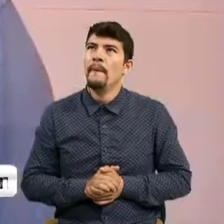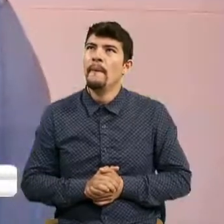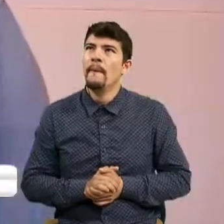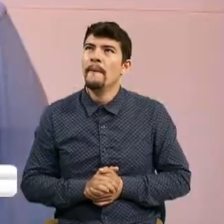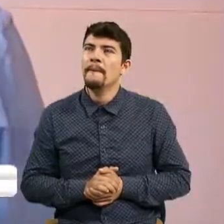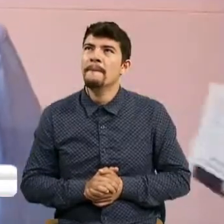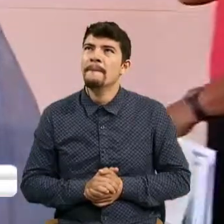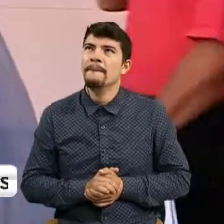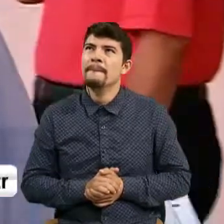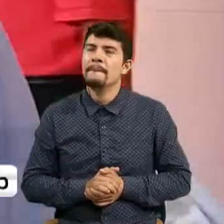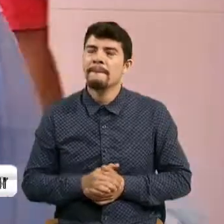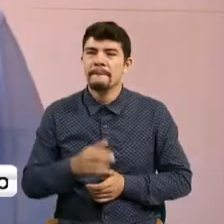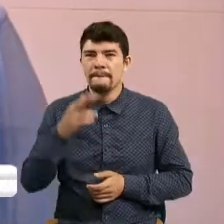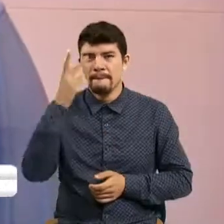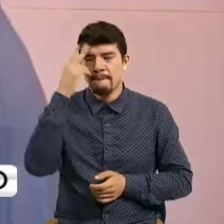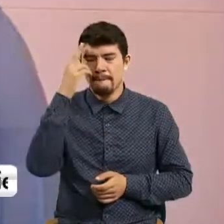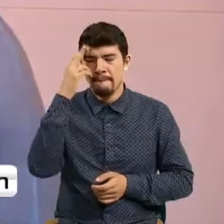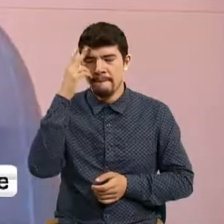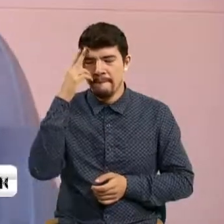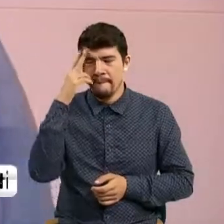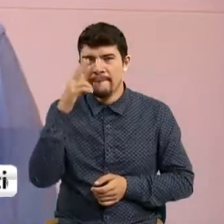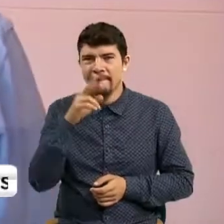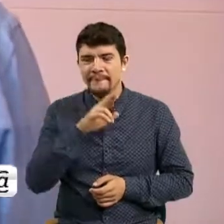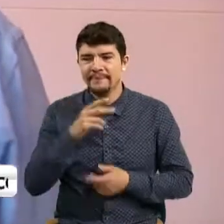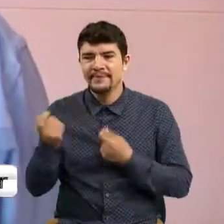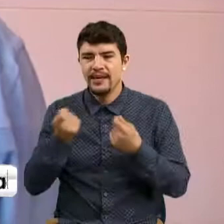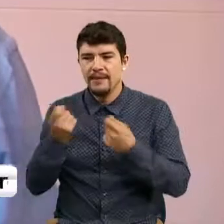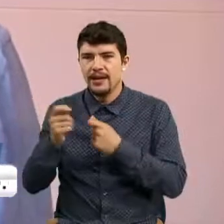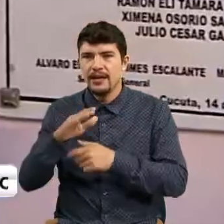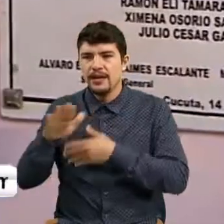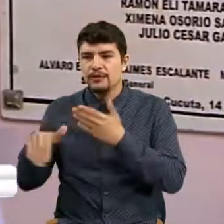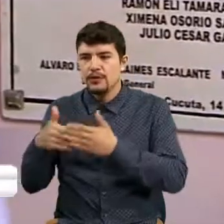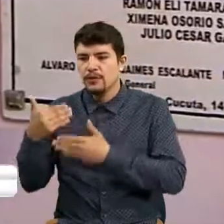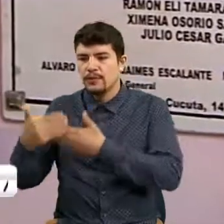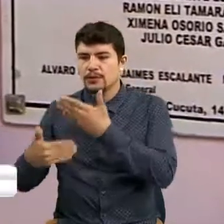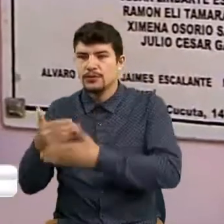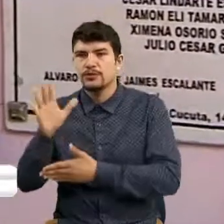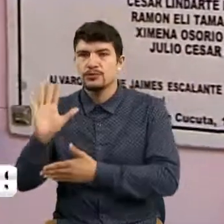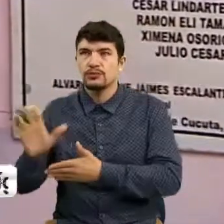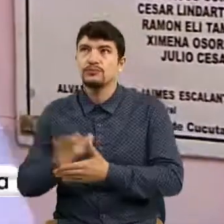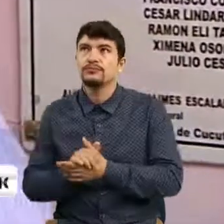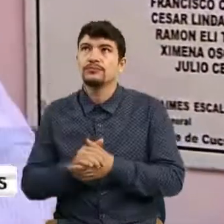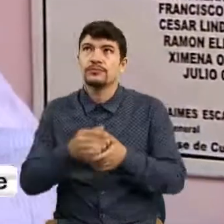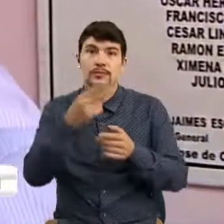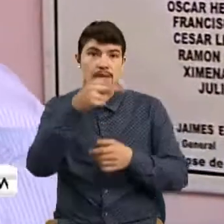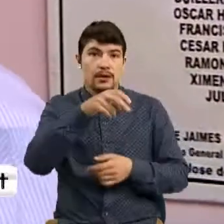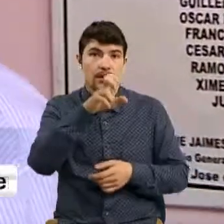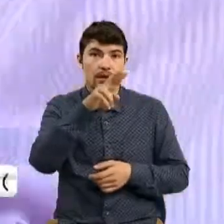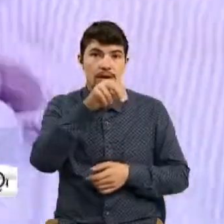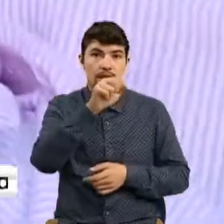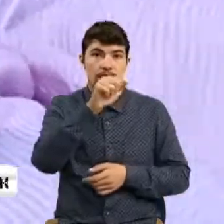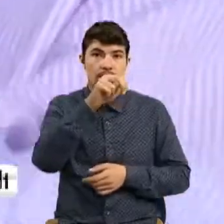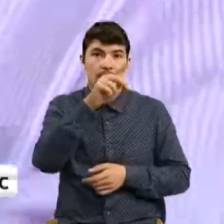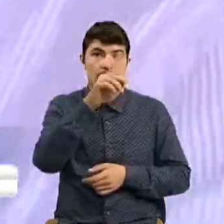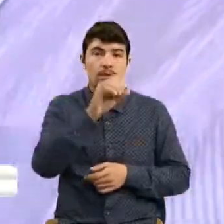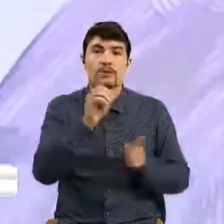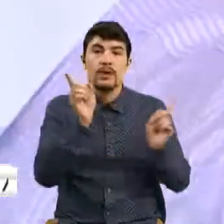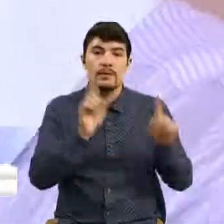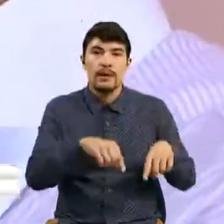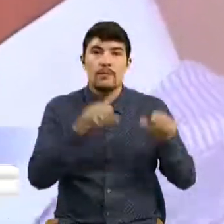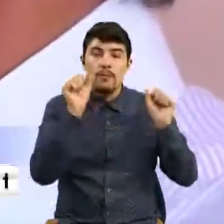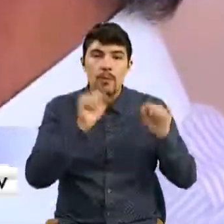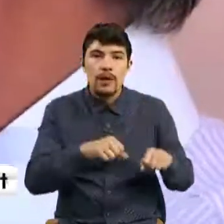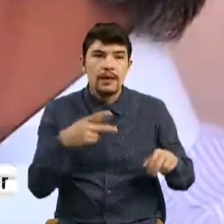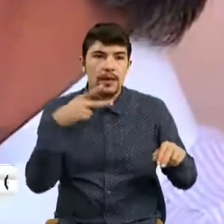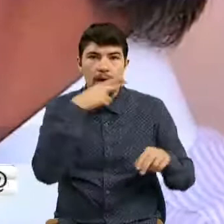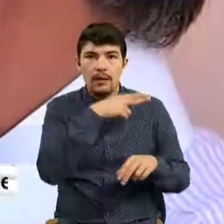y obvio, pues obvio que se maneje todo dentro del debido proceso. Por otro lado, Hernando Ross dijo que también podría ser una trampa bien